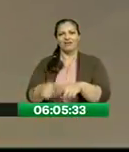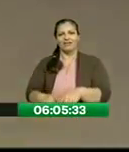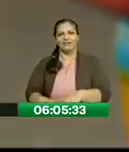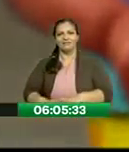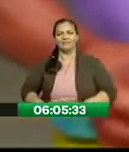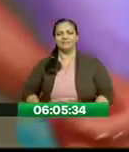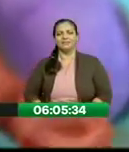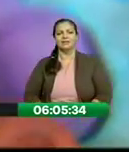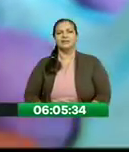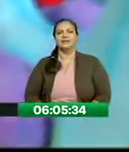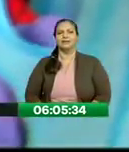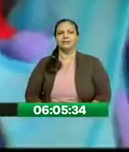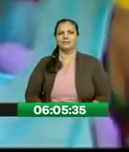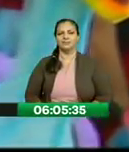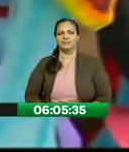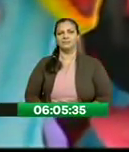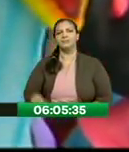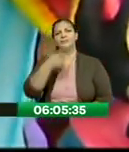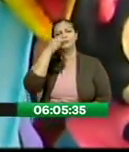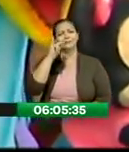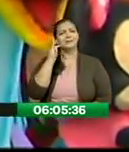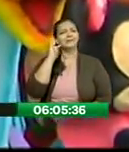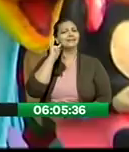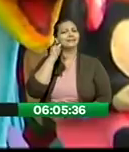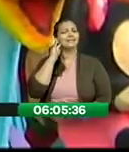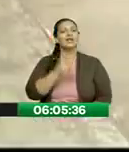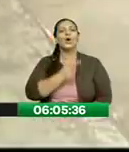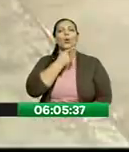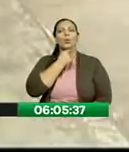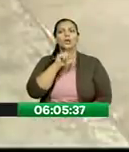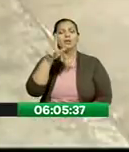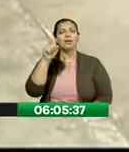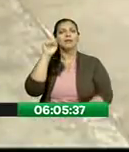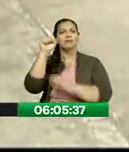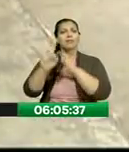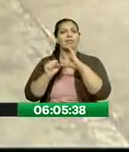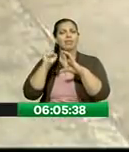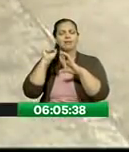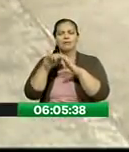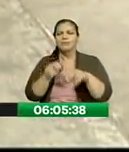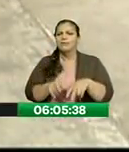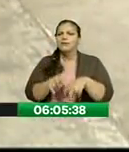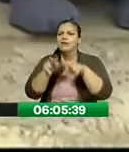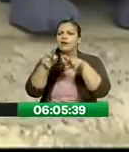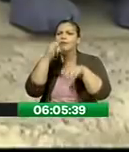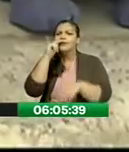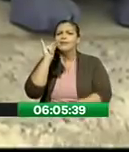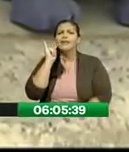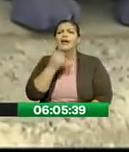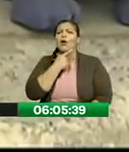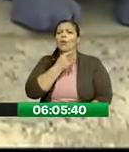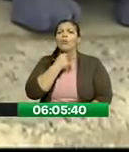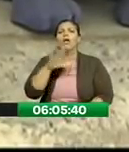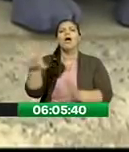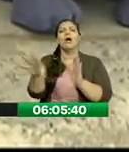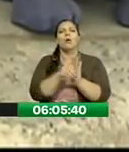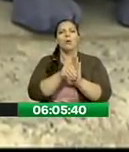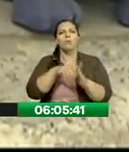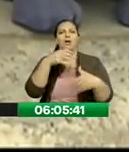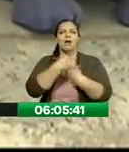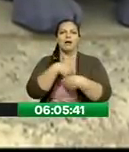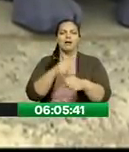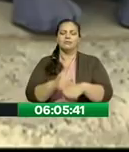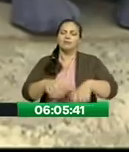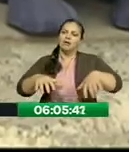de las series infantiles, de películas, así como aquellos que han logrado mantenerse como favoritos a pesar